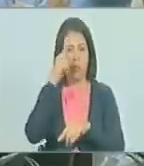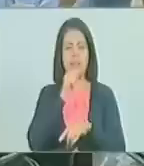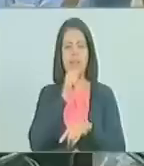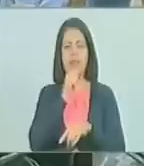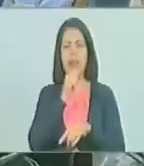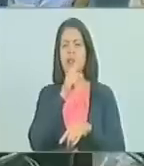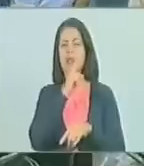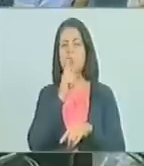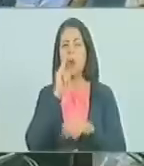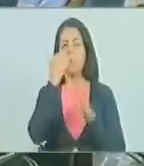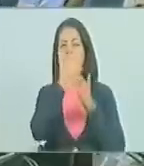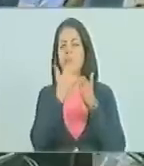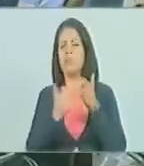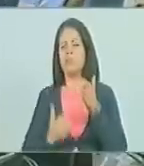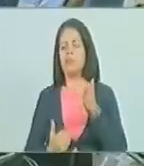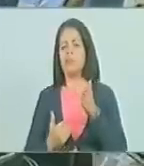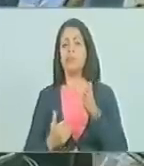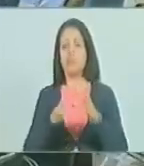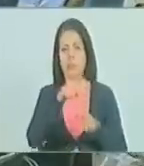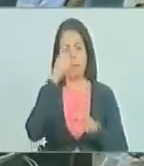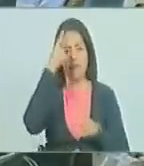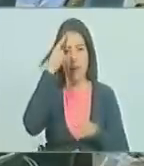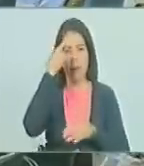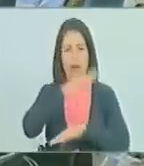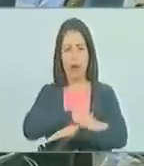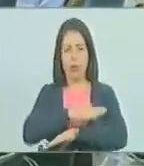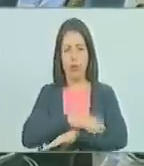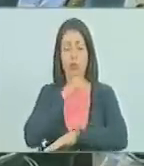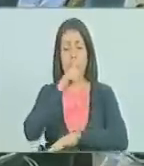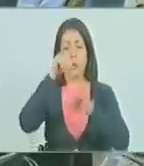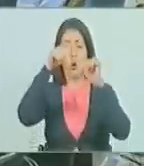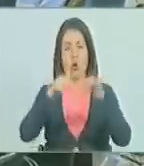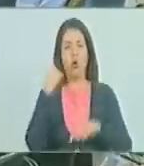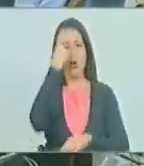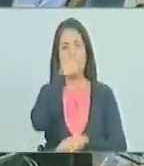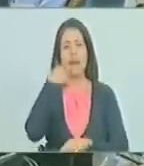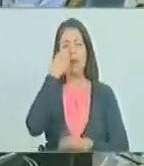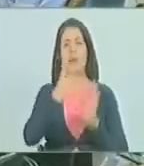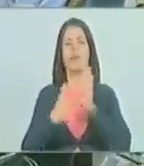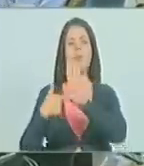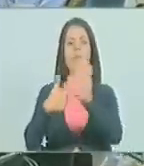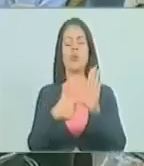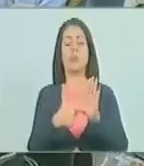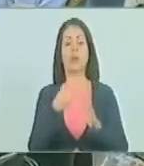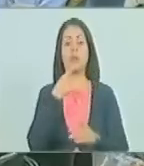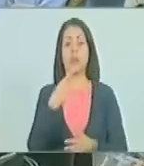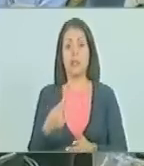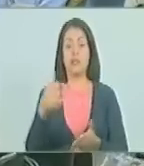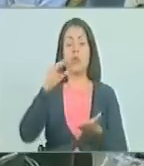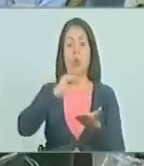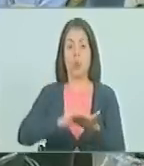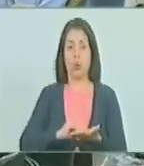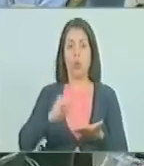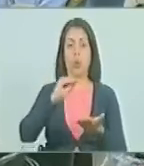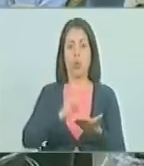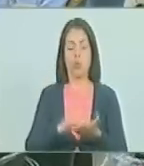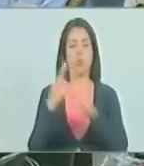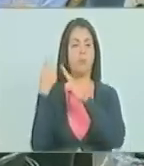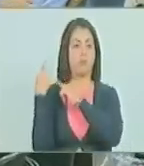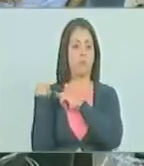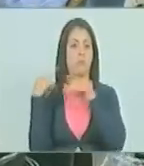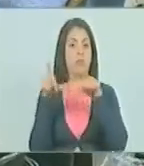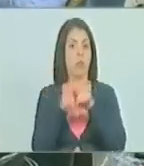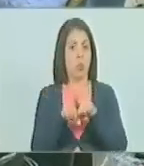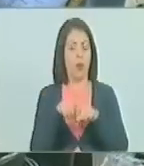son los que actuaron de esa manera. Y quienes hoy estamos aquí dando la cara, lo hemos dicho con responsabilidad. Así